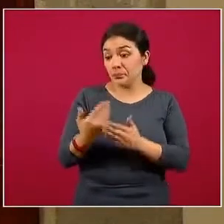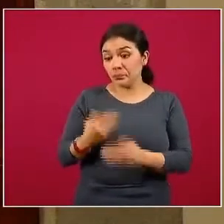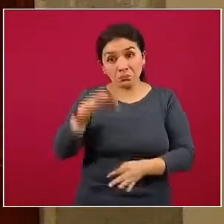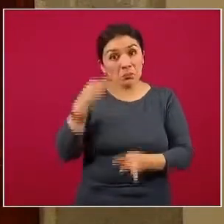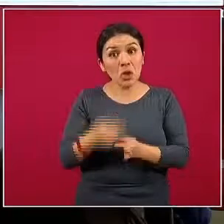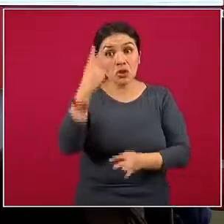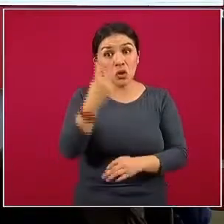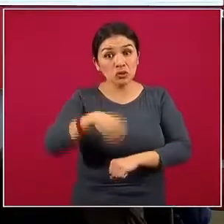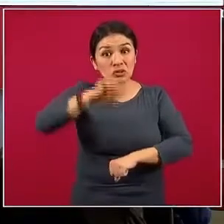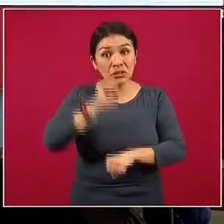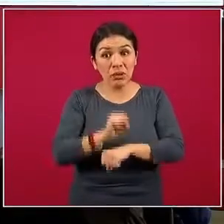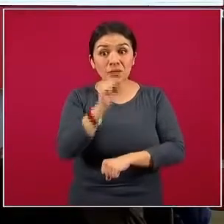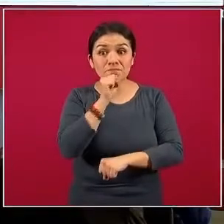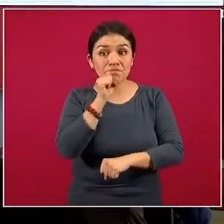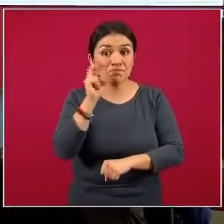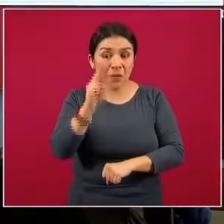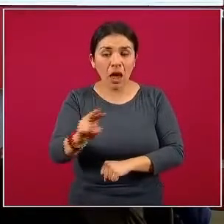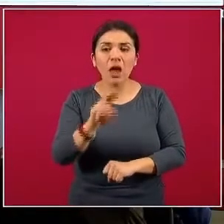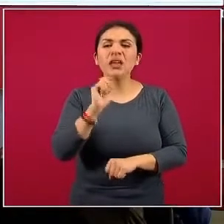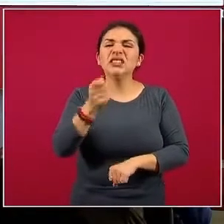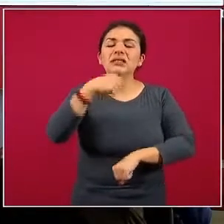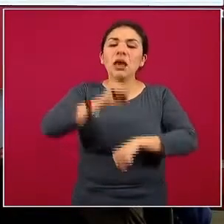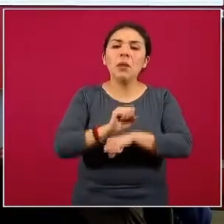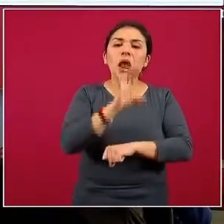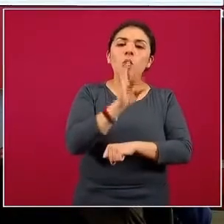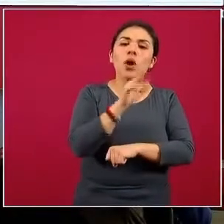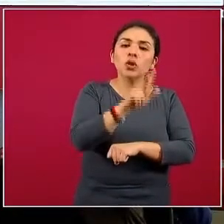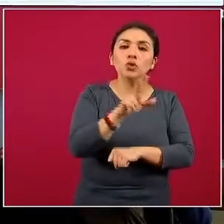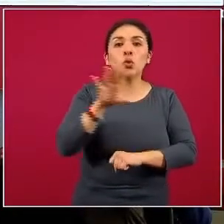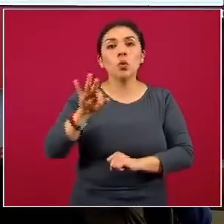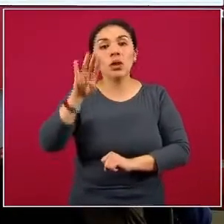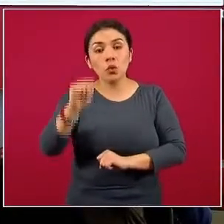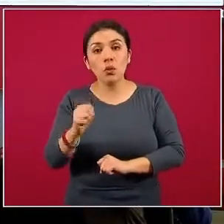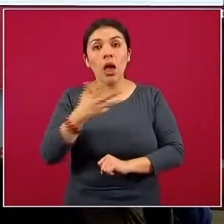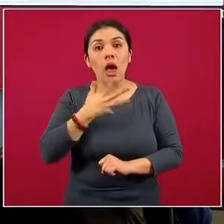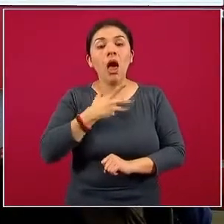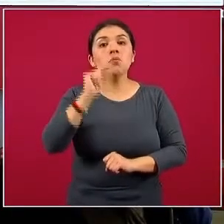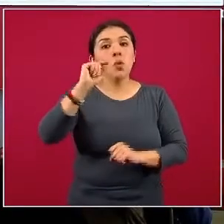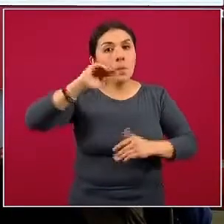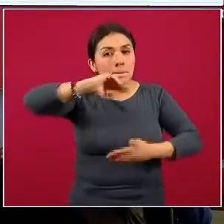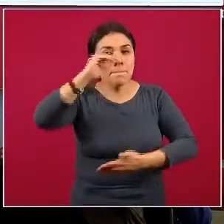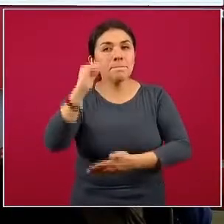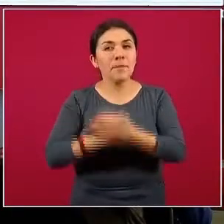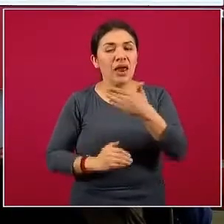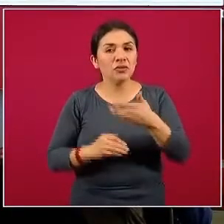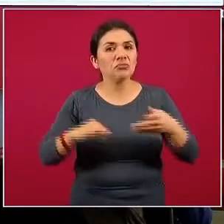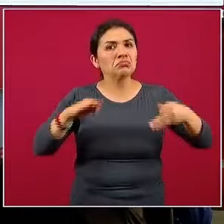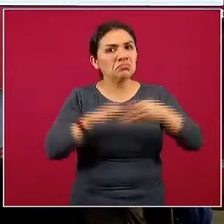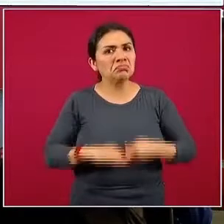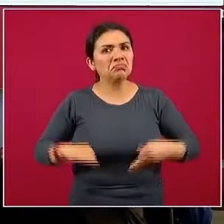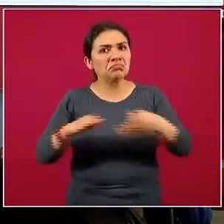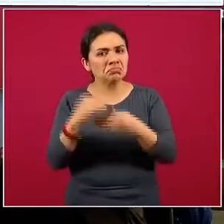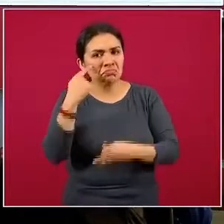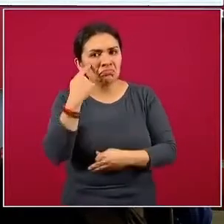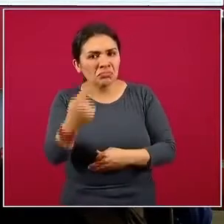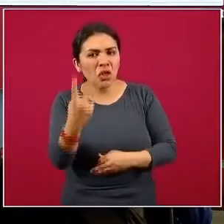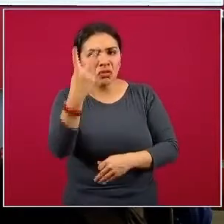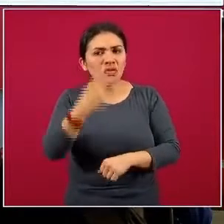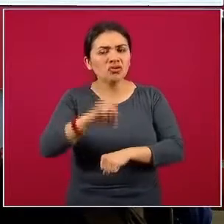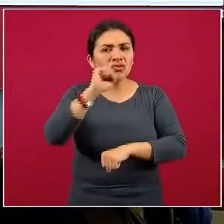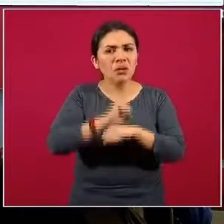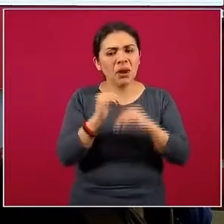2 semanas graficadas, es decir, 48 y 49, una reducción continua en ambas